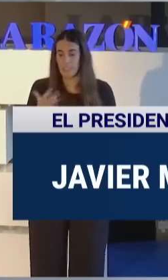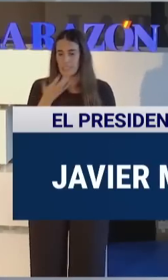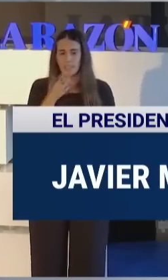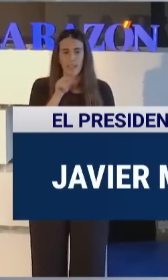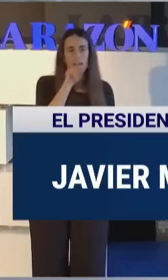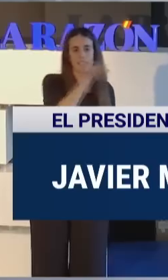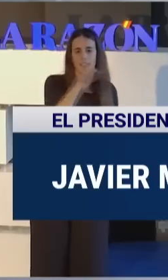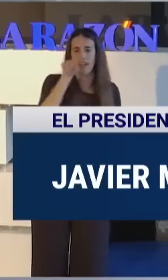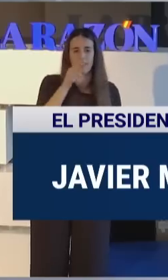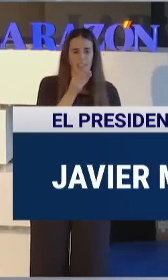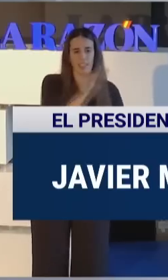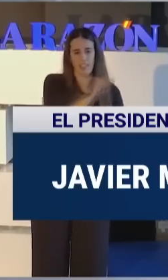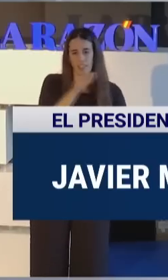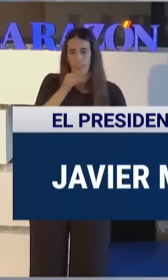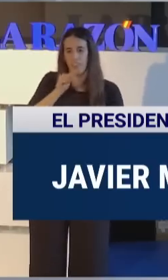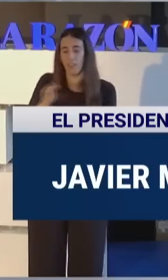o lo hacíamos